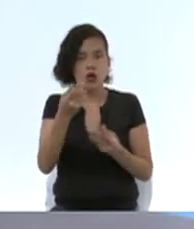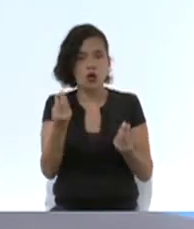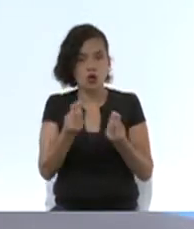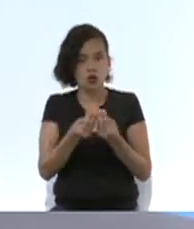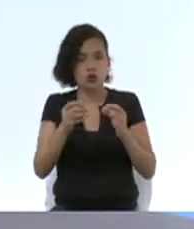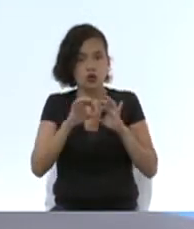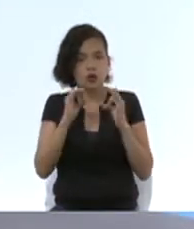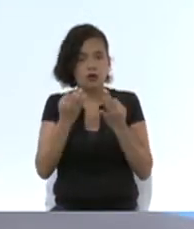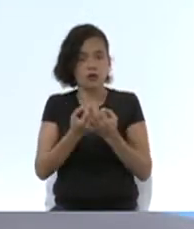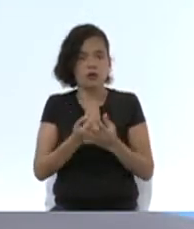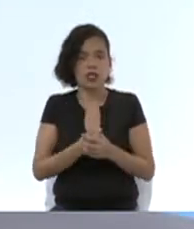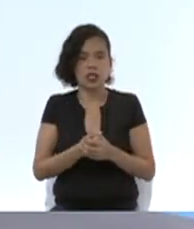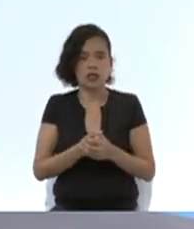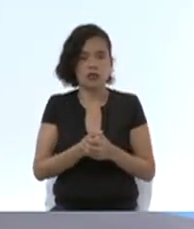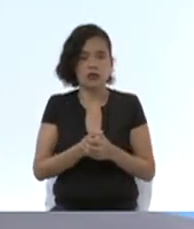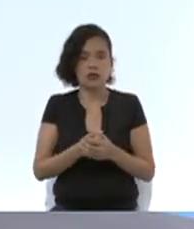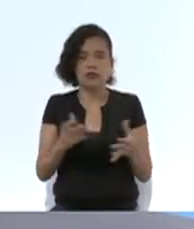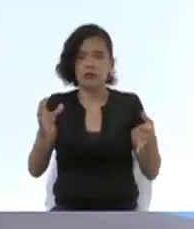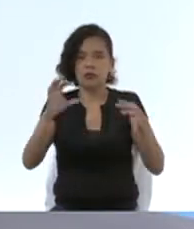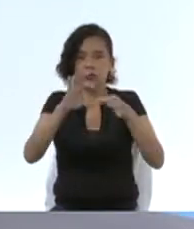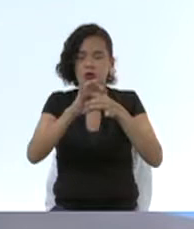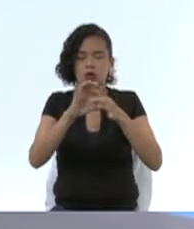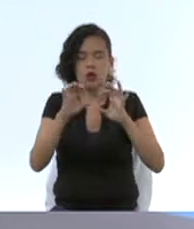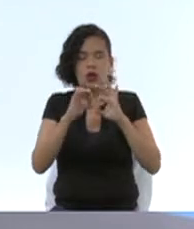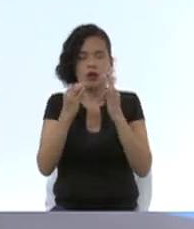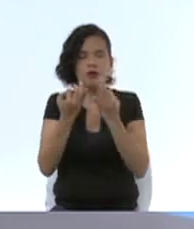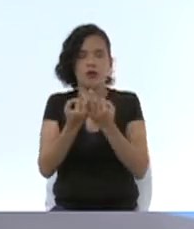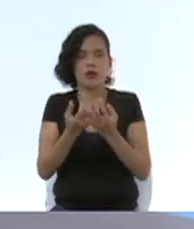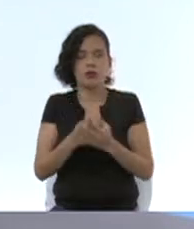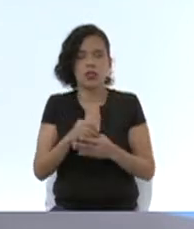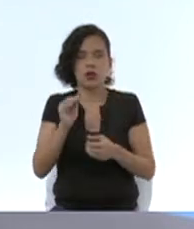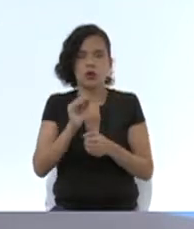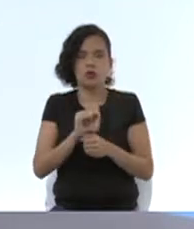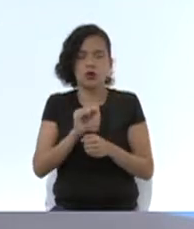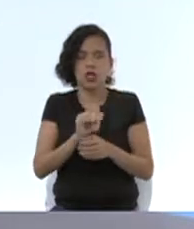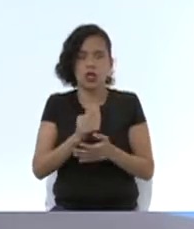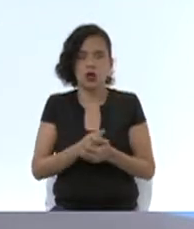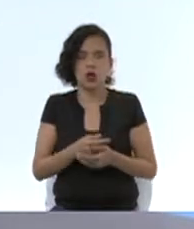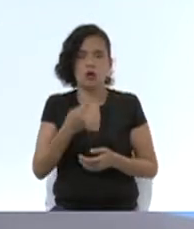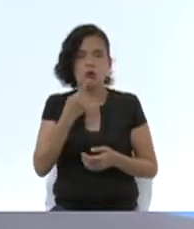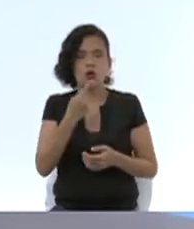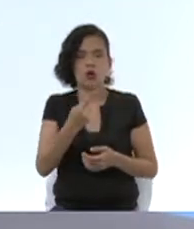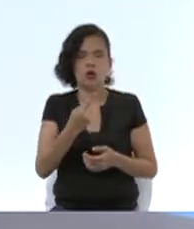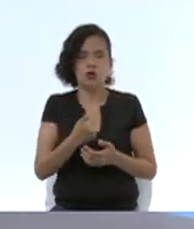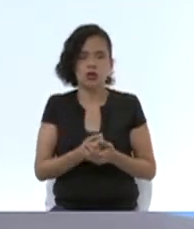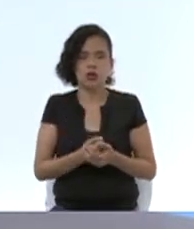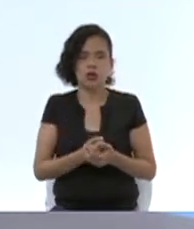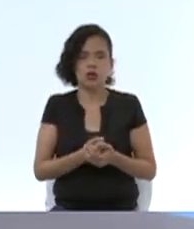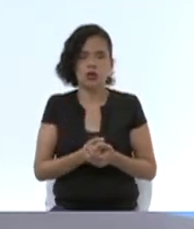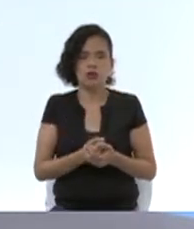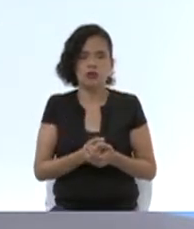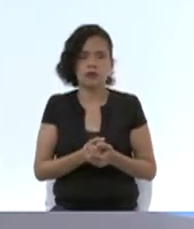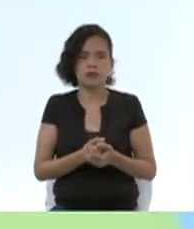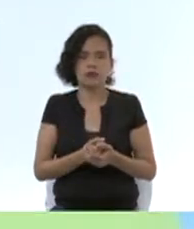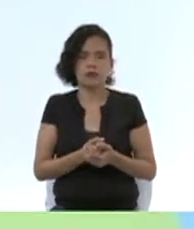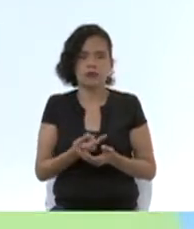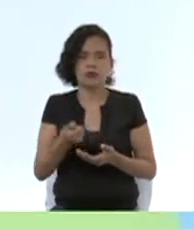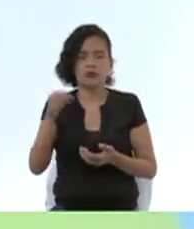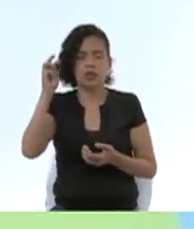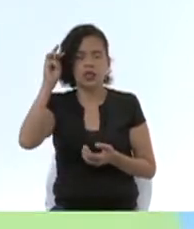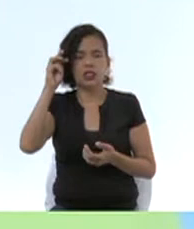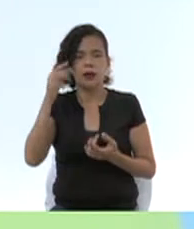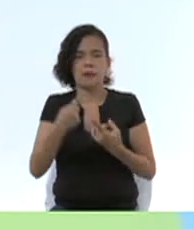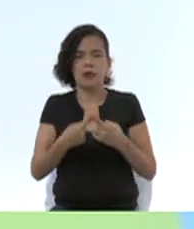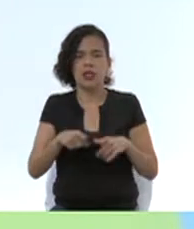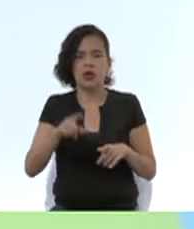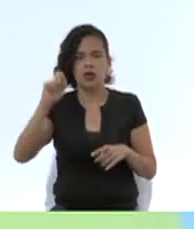de la familia. ¿Qué más, maestra? Unidos a la familia con precaución, como lo dice mi compañera Esther Cabrera, pero